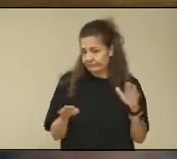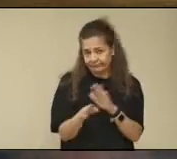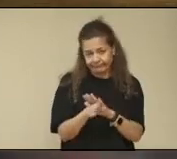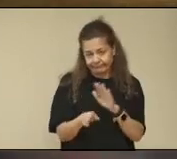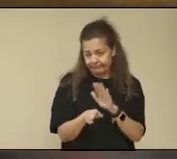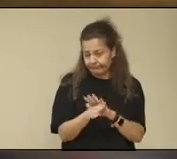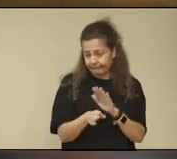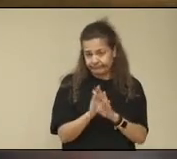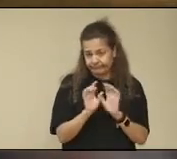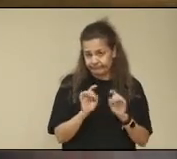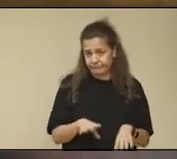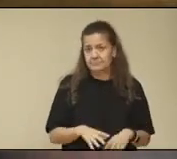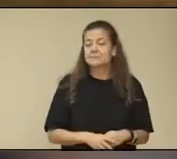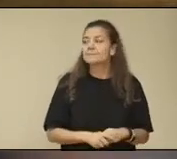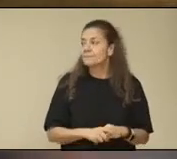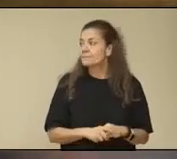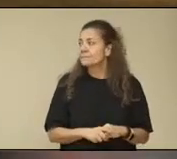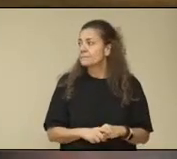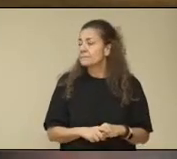zonas.